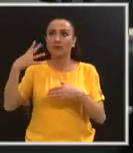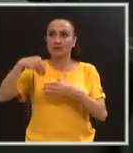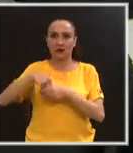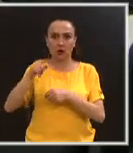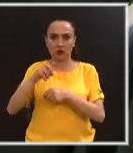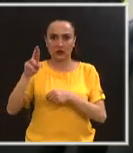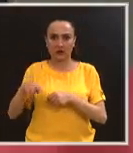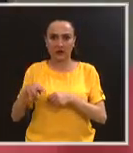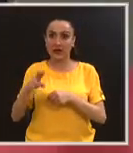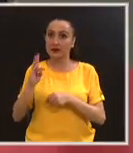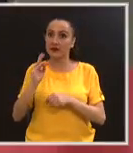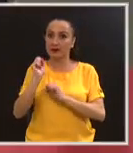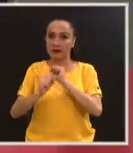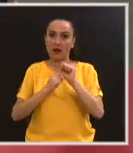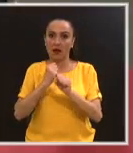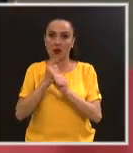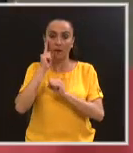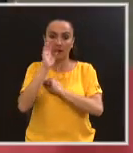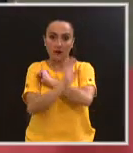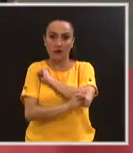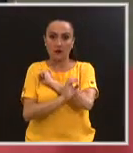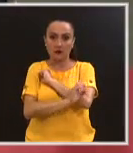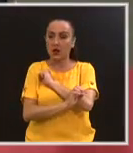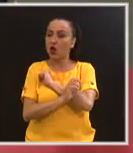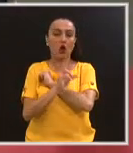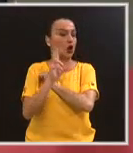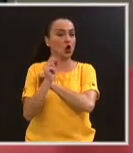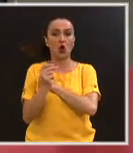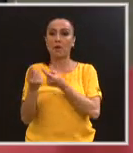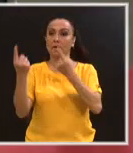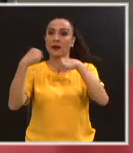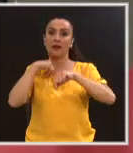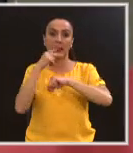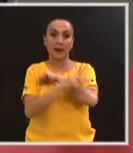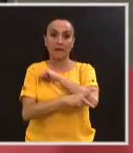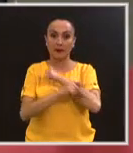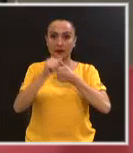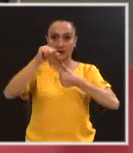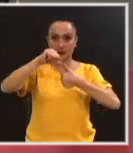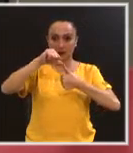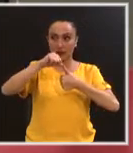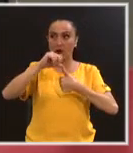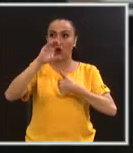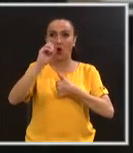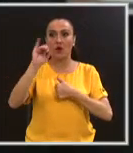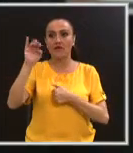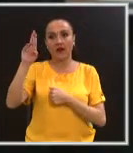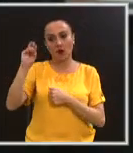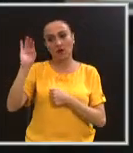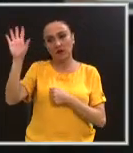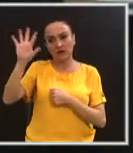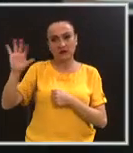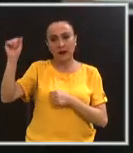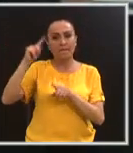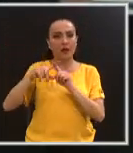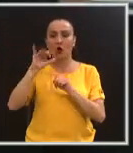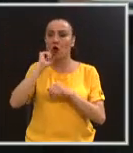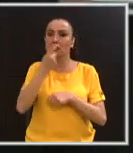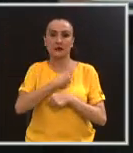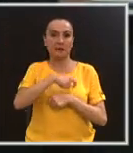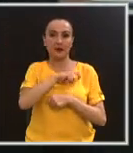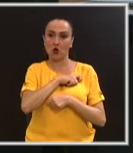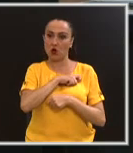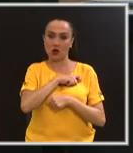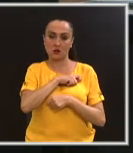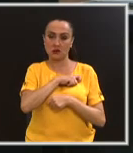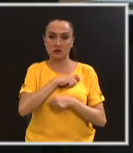pasa a años para los extranjeros que no provienen de países Centroamericanos o iberoamericanos y que no sean españoles por